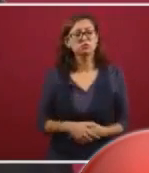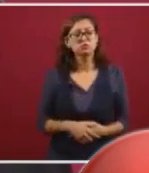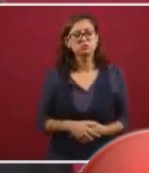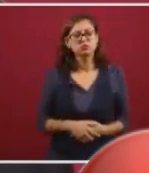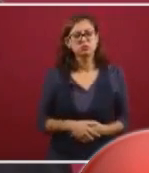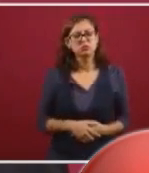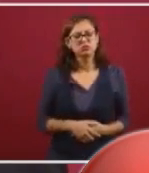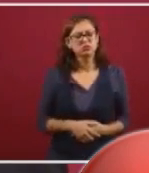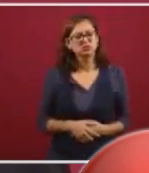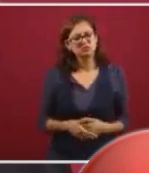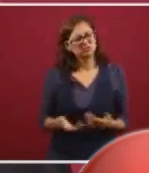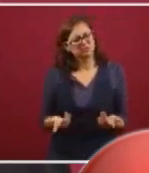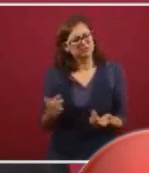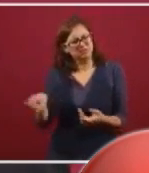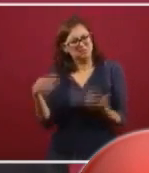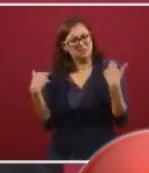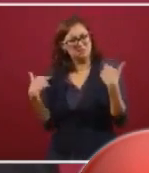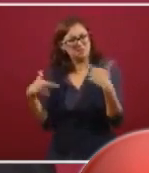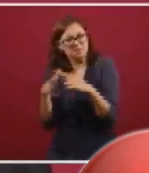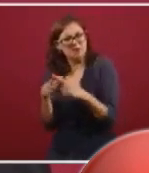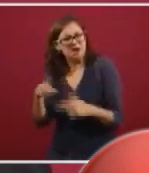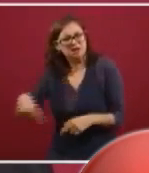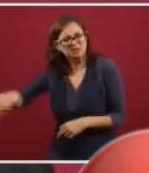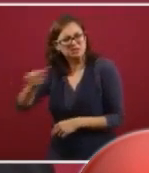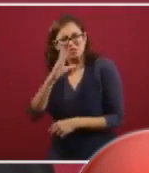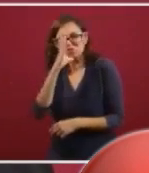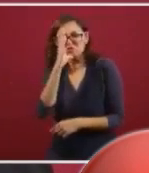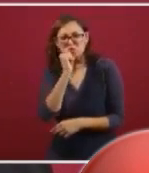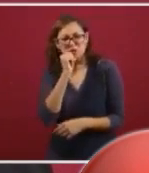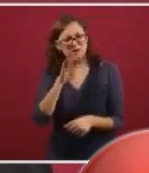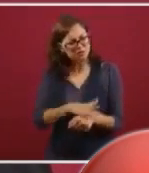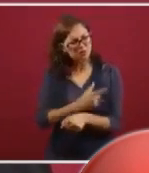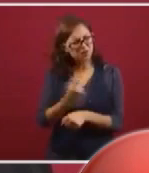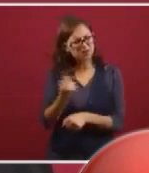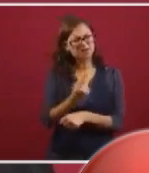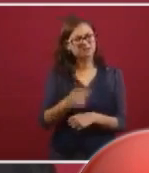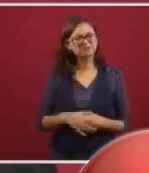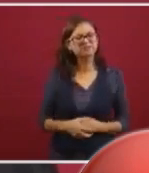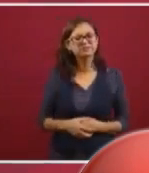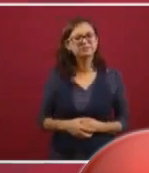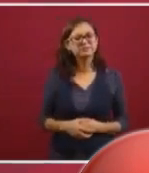¿Por qué no hacer así en el caso de la educación?